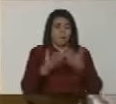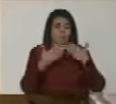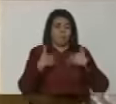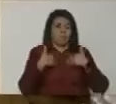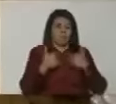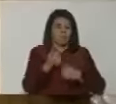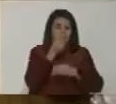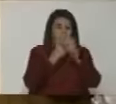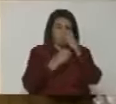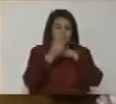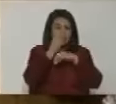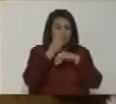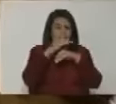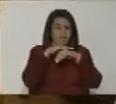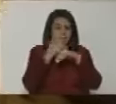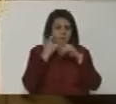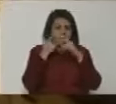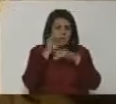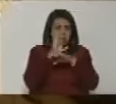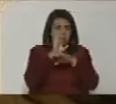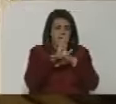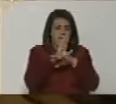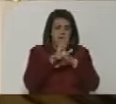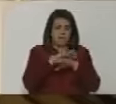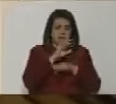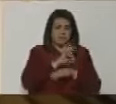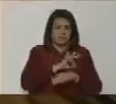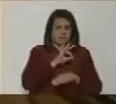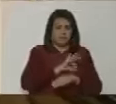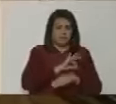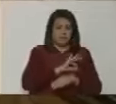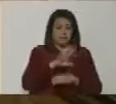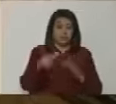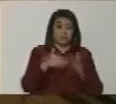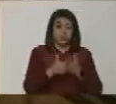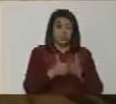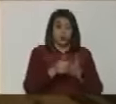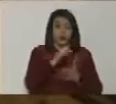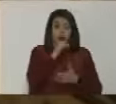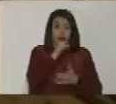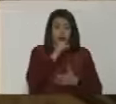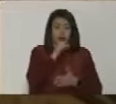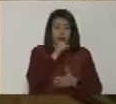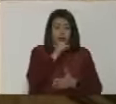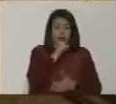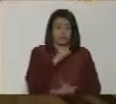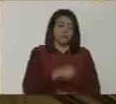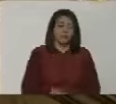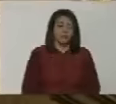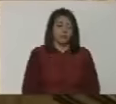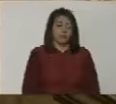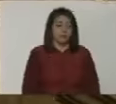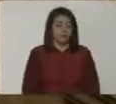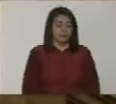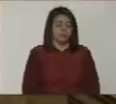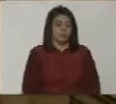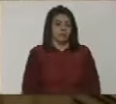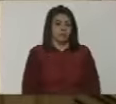salud, alimentación y protección social a nuestros adultos